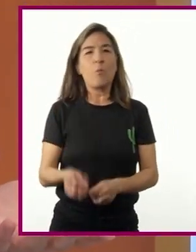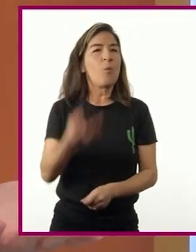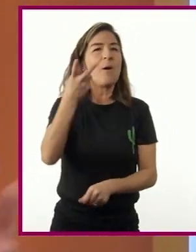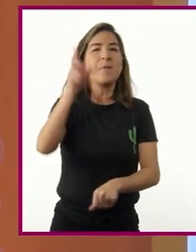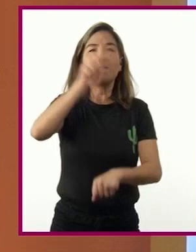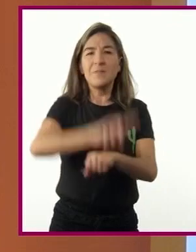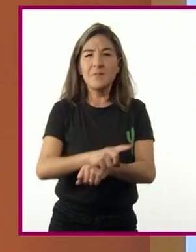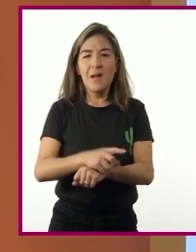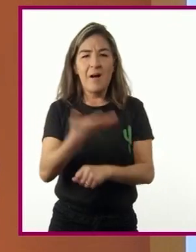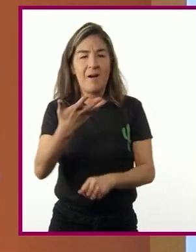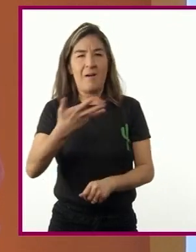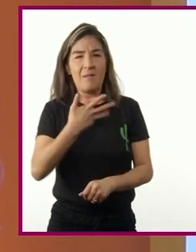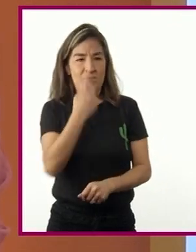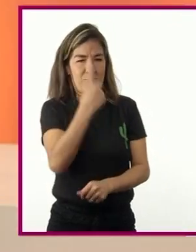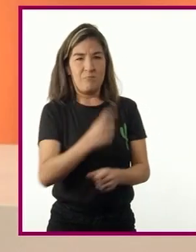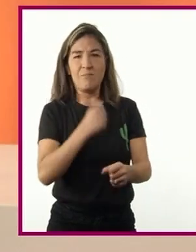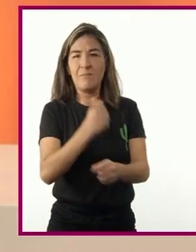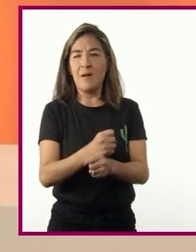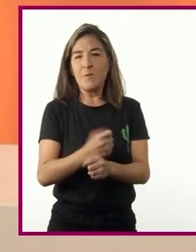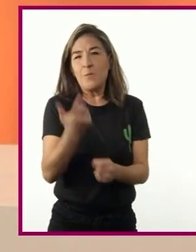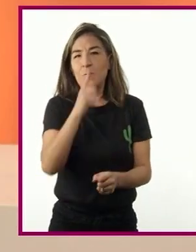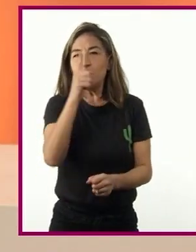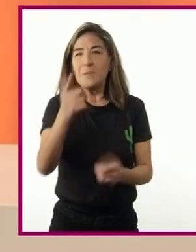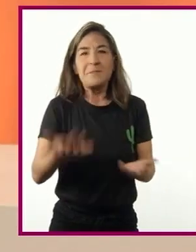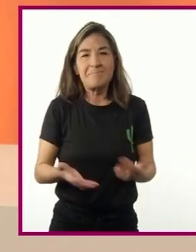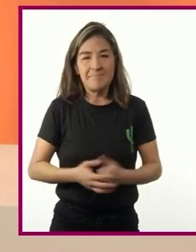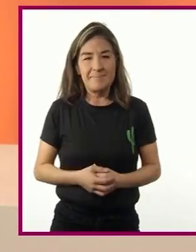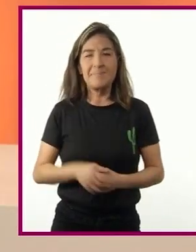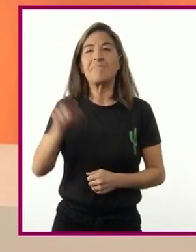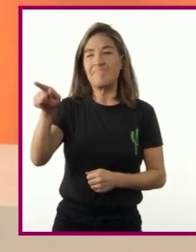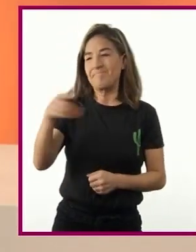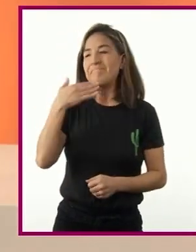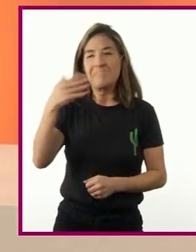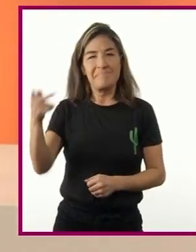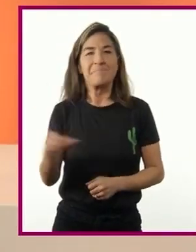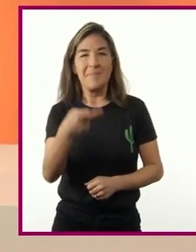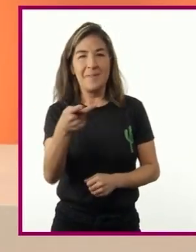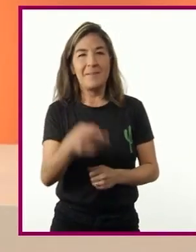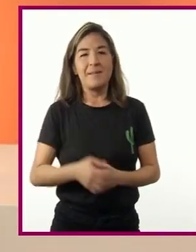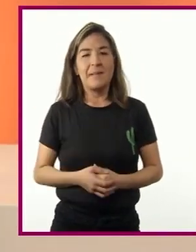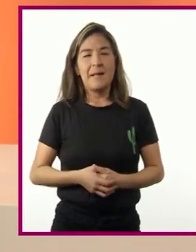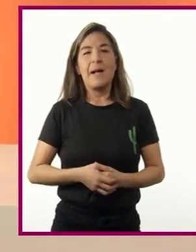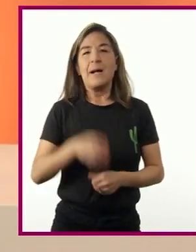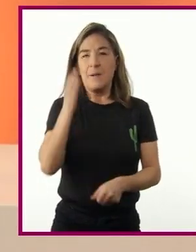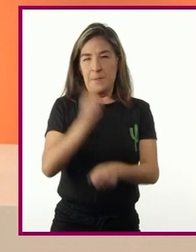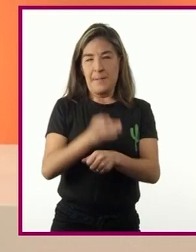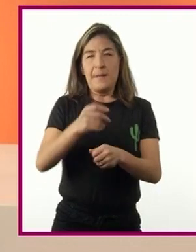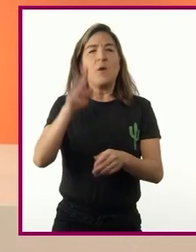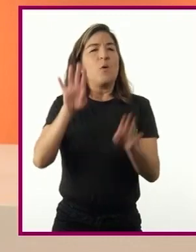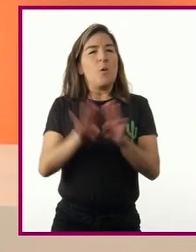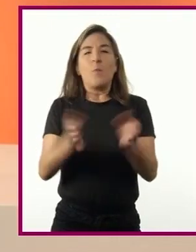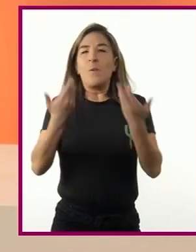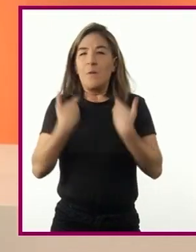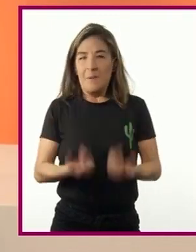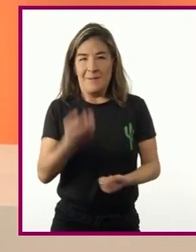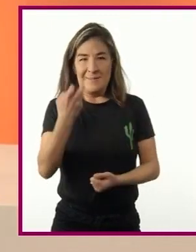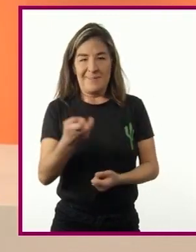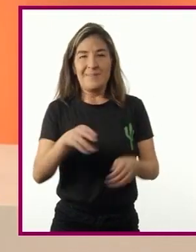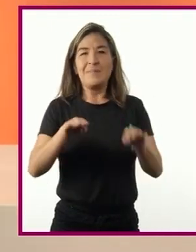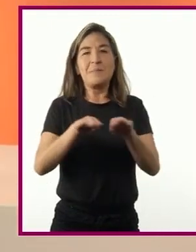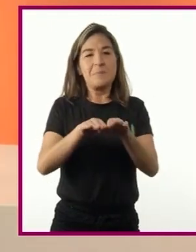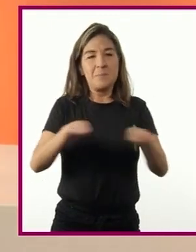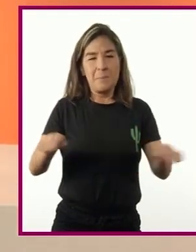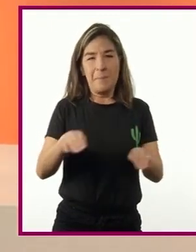tiene un año luz? Excelente pregunta. Pues bien, para entender esta unidad de